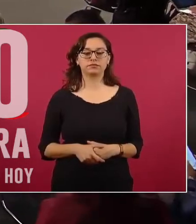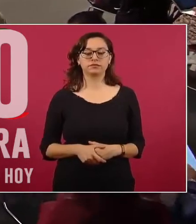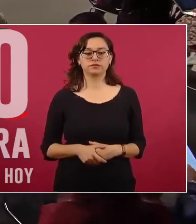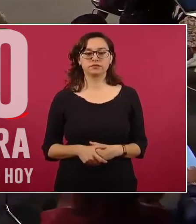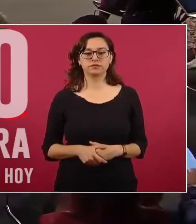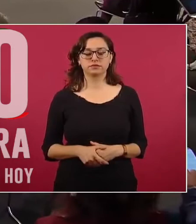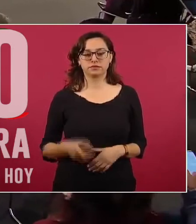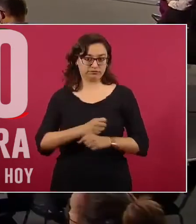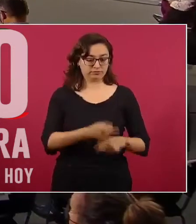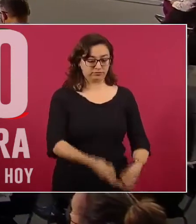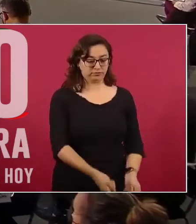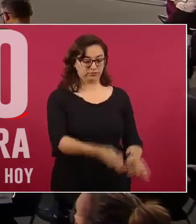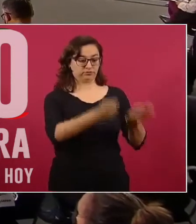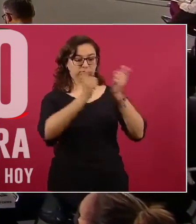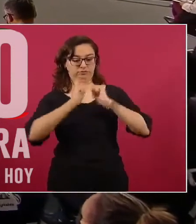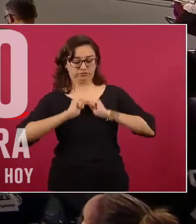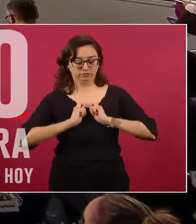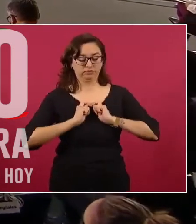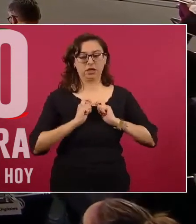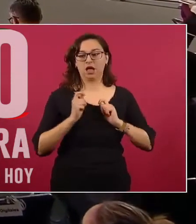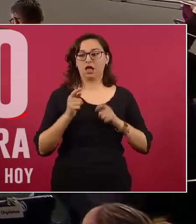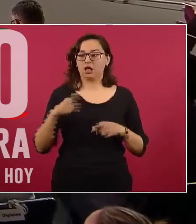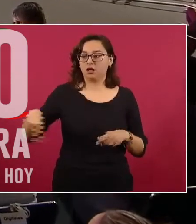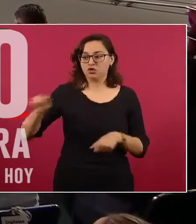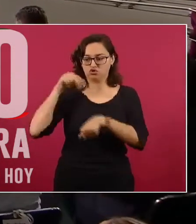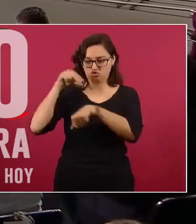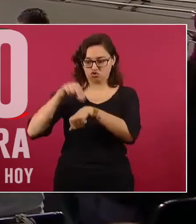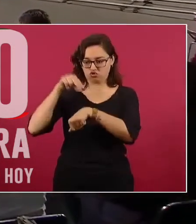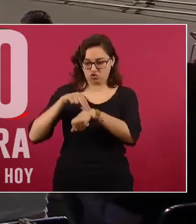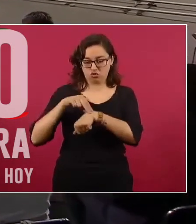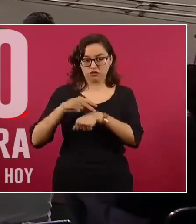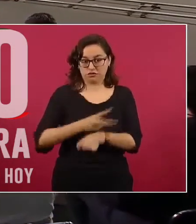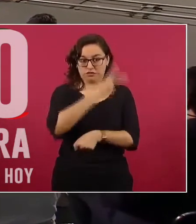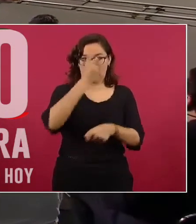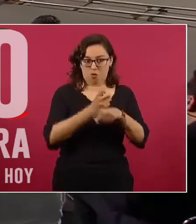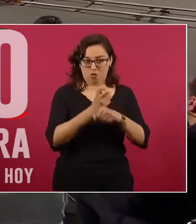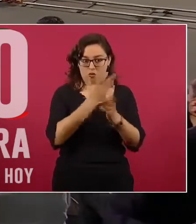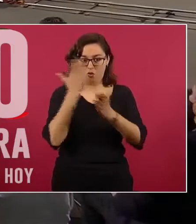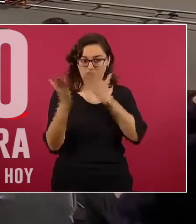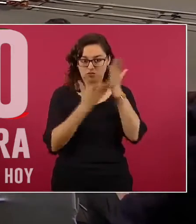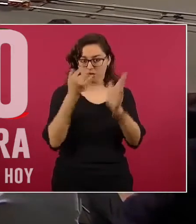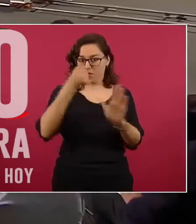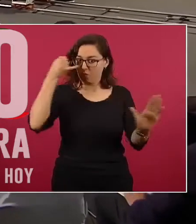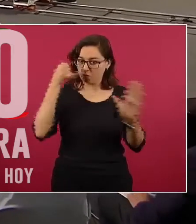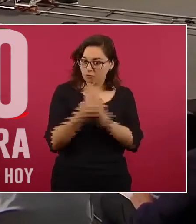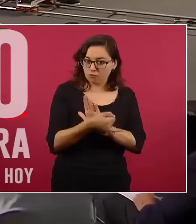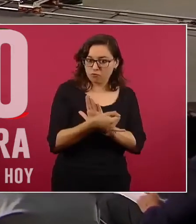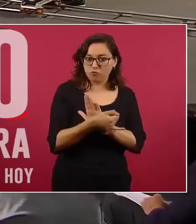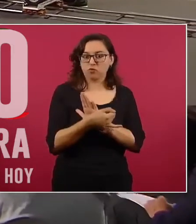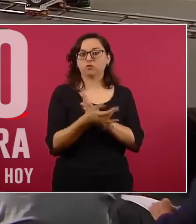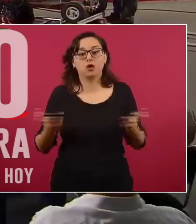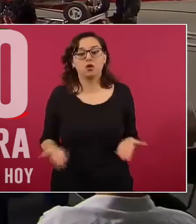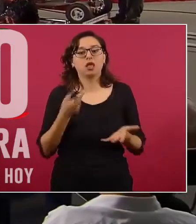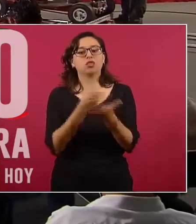cuando llegamos? ¿Y cuánto se están formando ahora? El